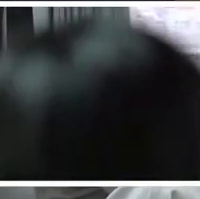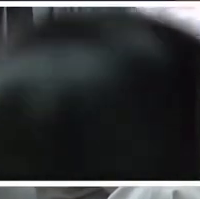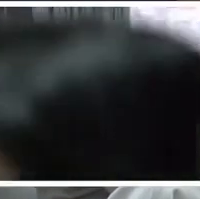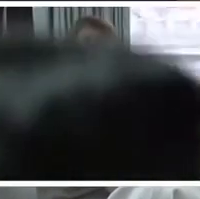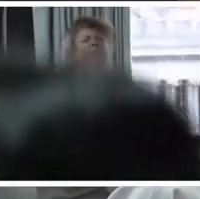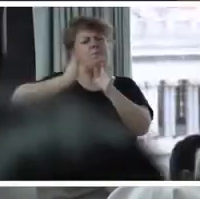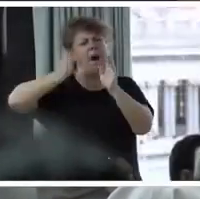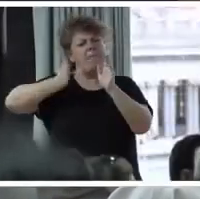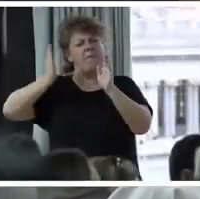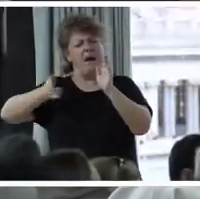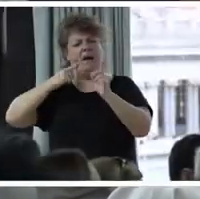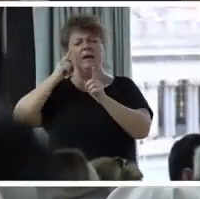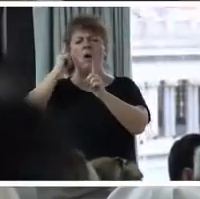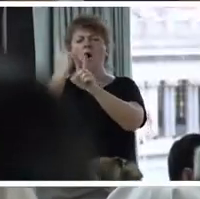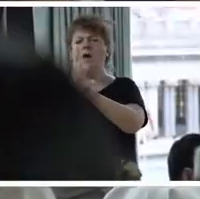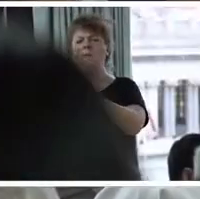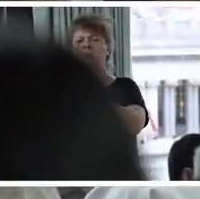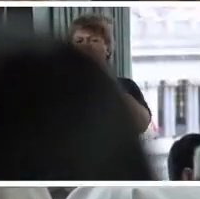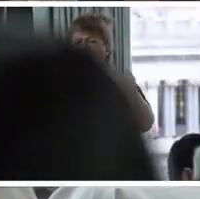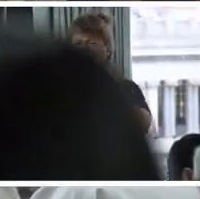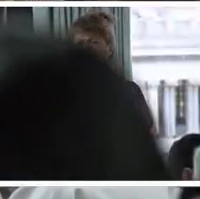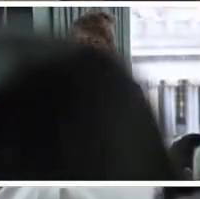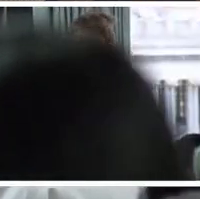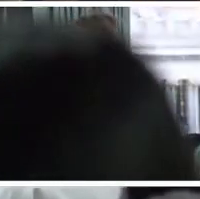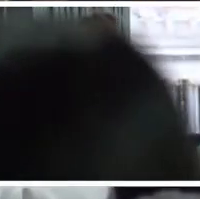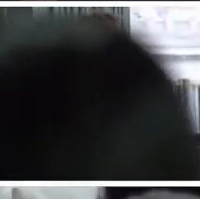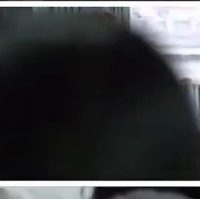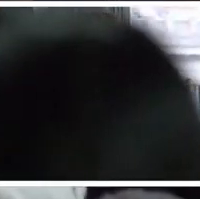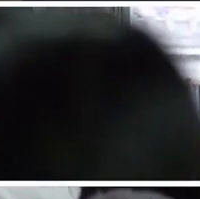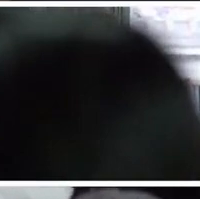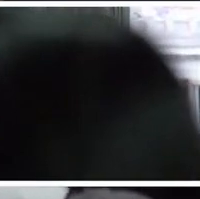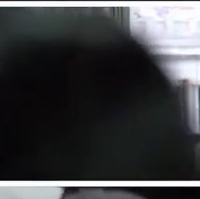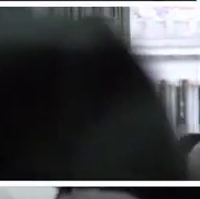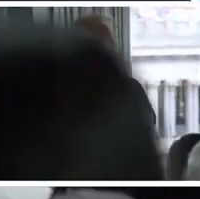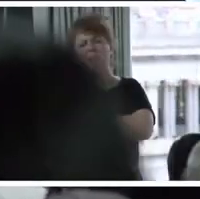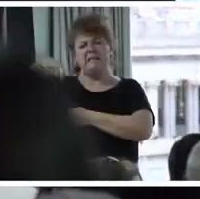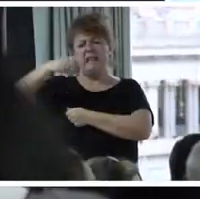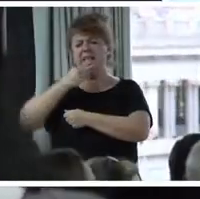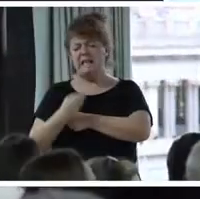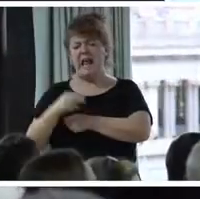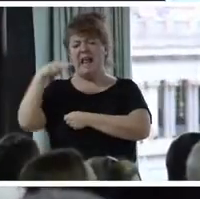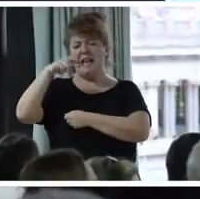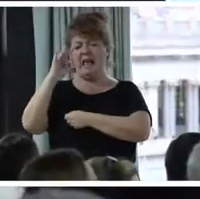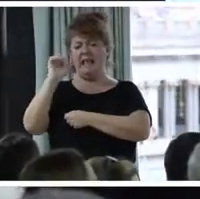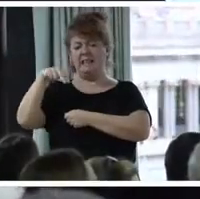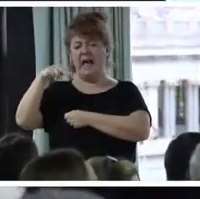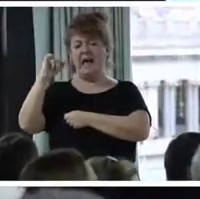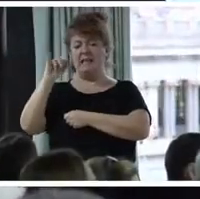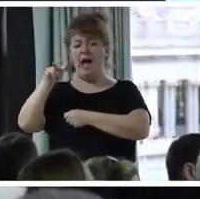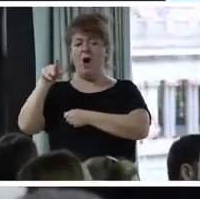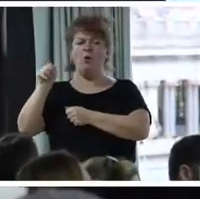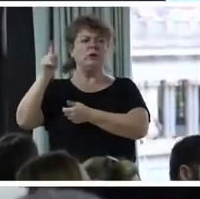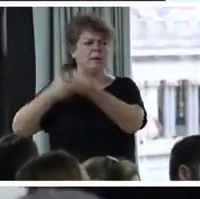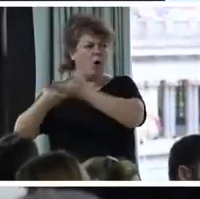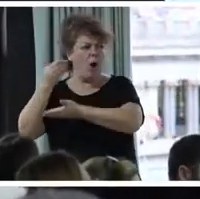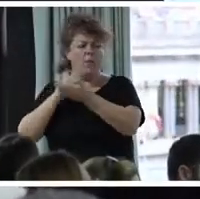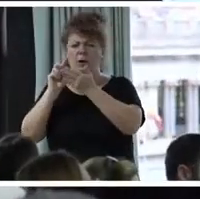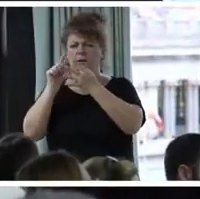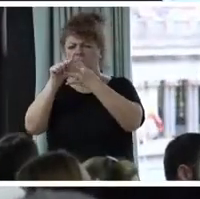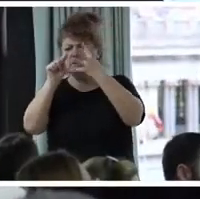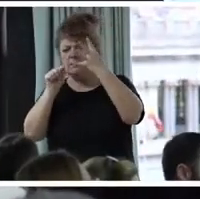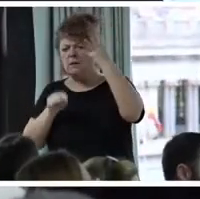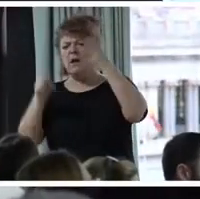de estos crímenes de guerra y la petición de detención no solo a netanyahu sino también a los colaboradores diferentes